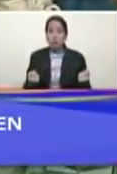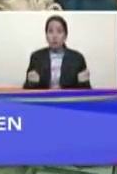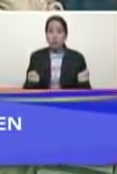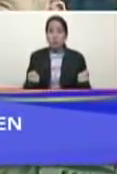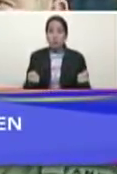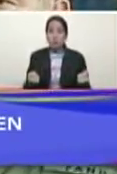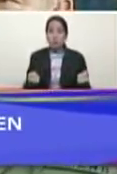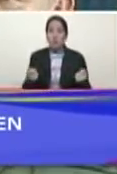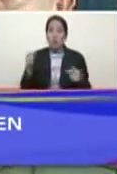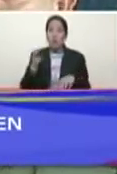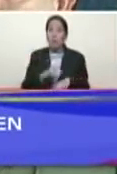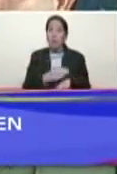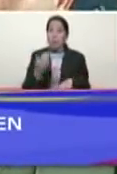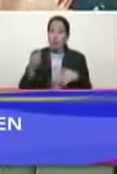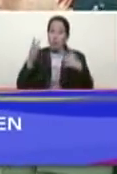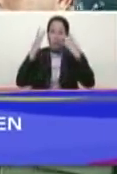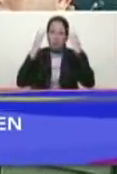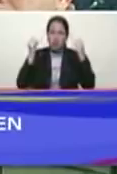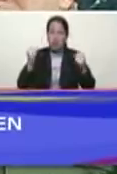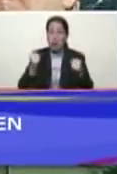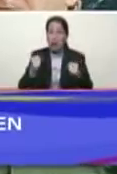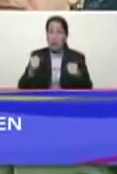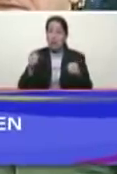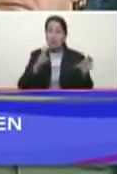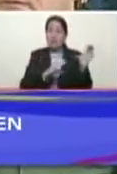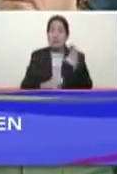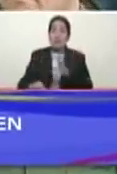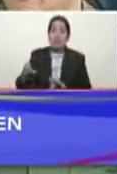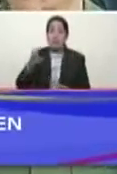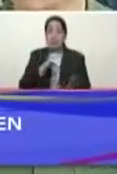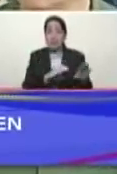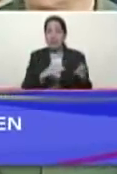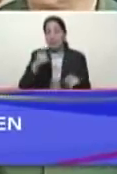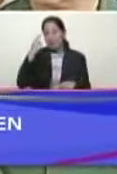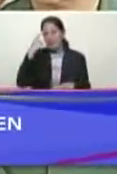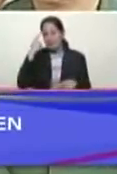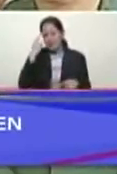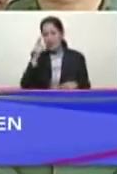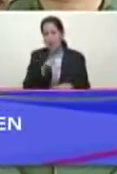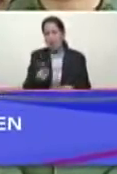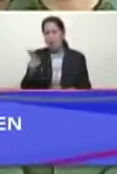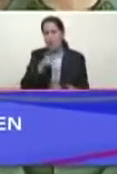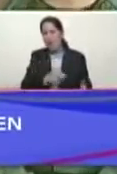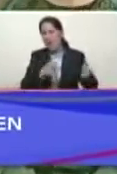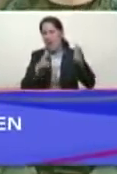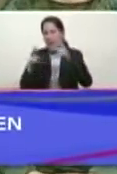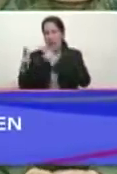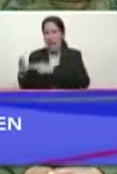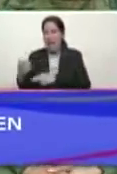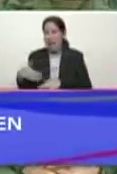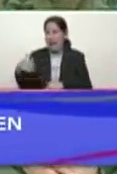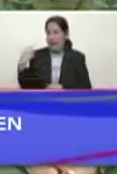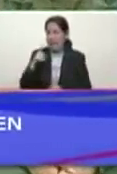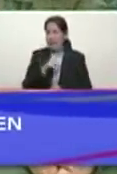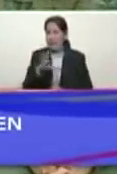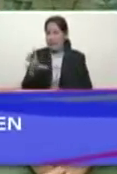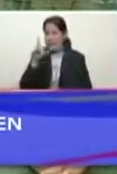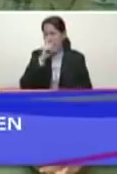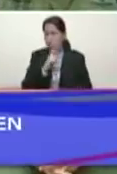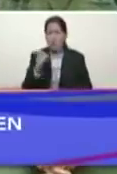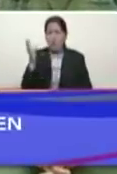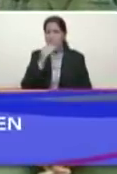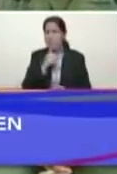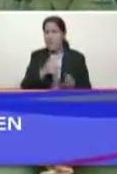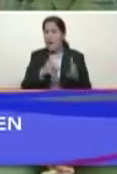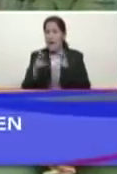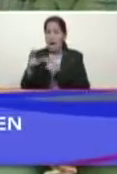Carácter profesional, científico, el despliegue del sistema de armas que tenemos, no lo tenía Venezuela hace 15 años, 20 años, 30 años.